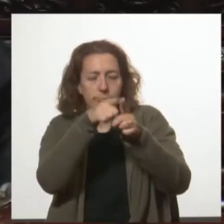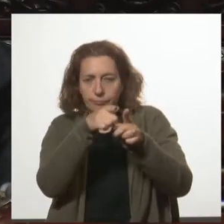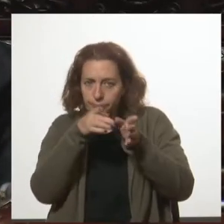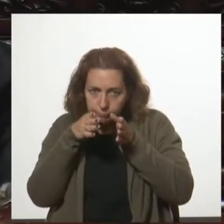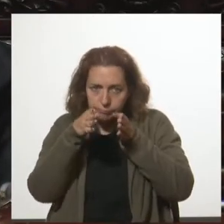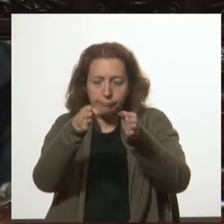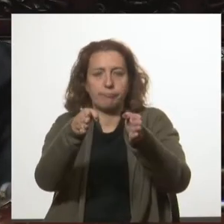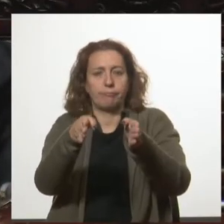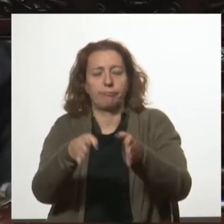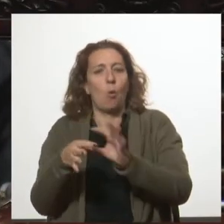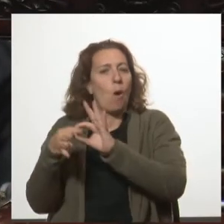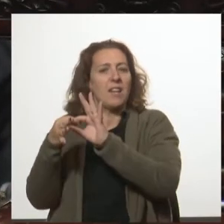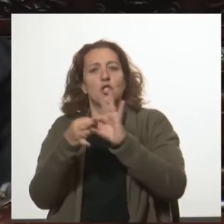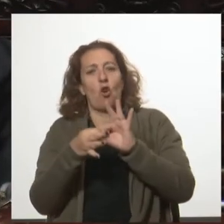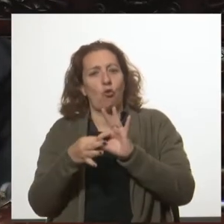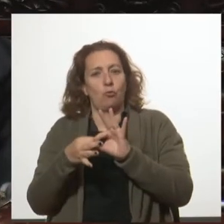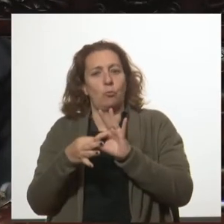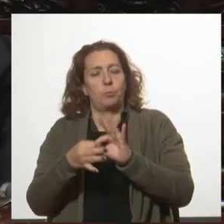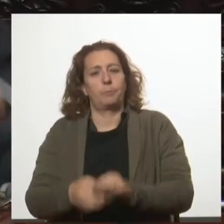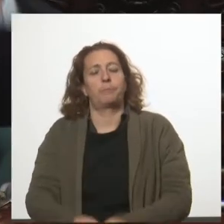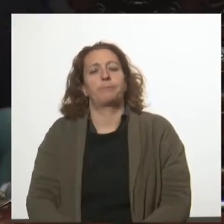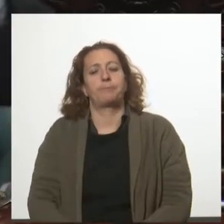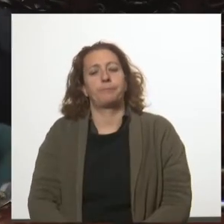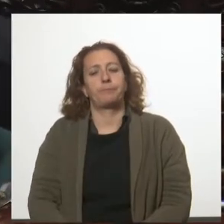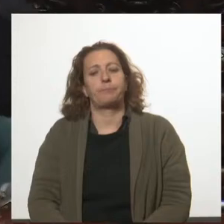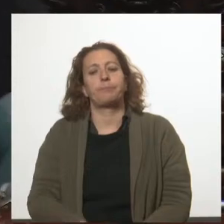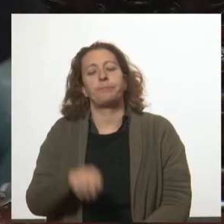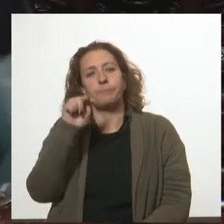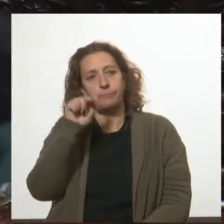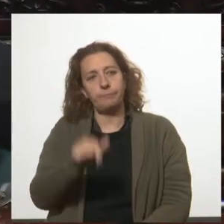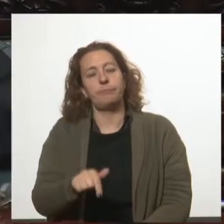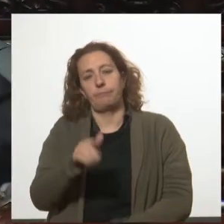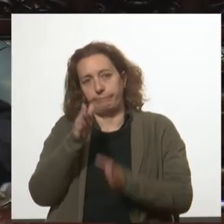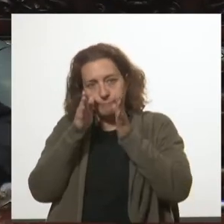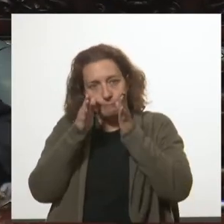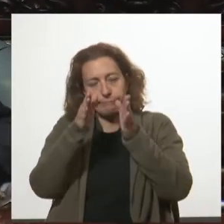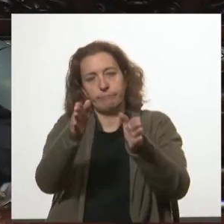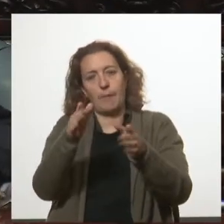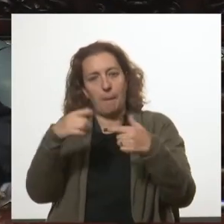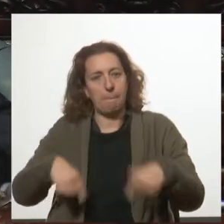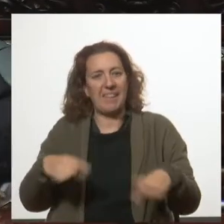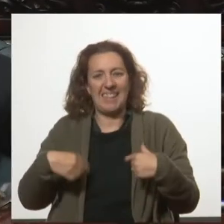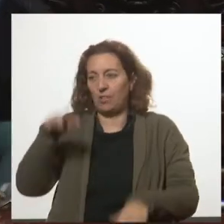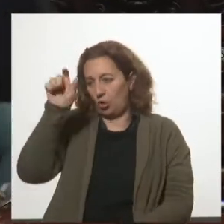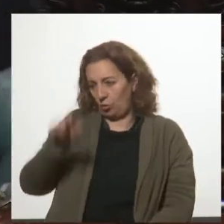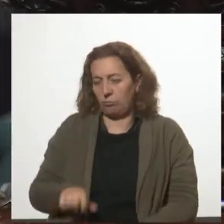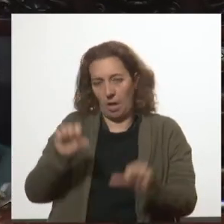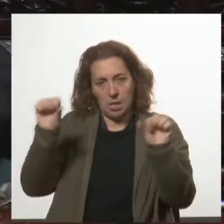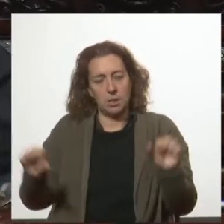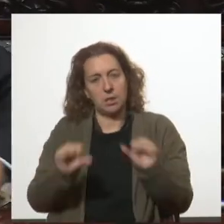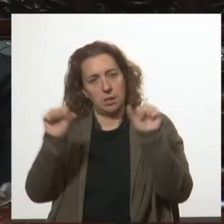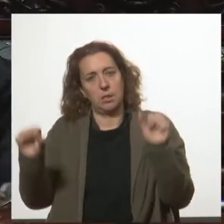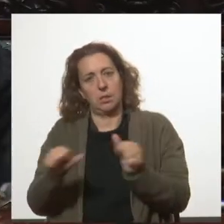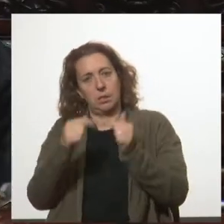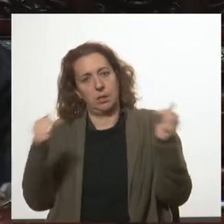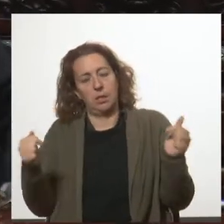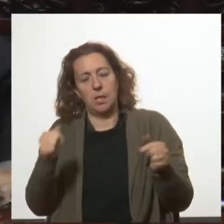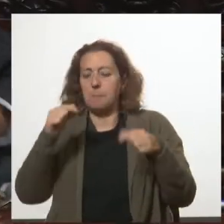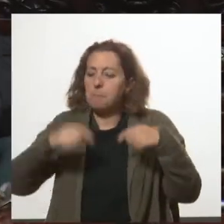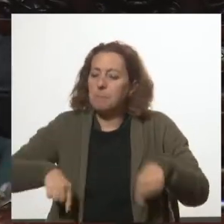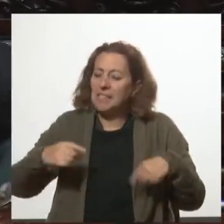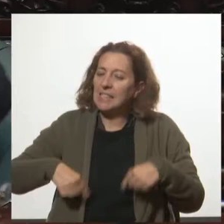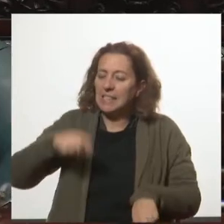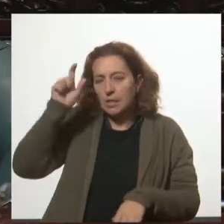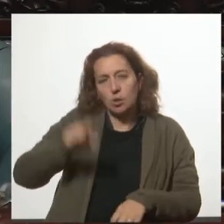coalición esa es la hoja de ruta un ministro en acción un ministro trabajando y